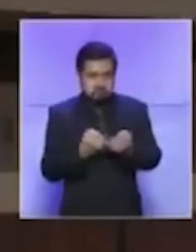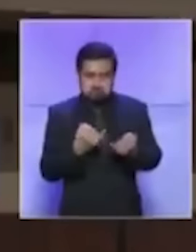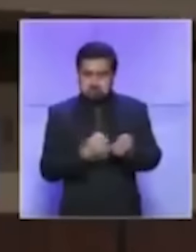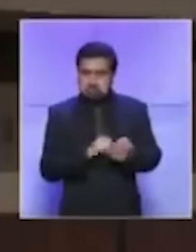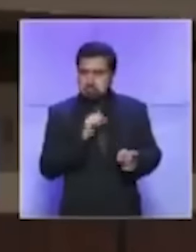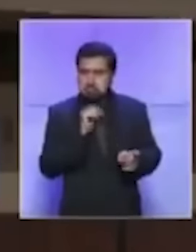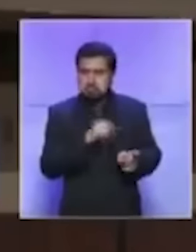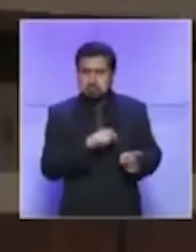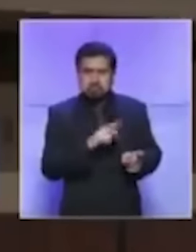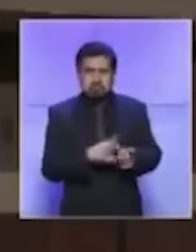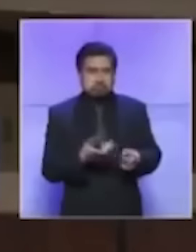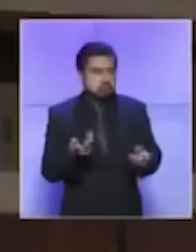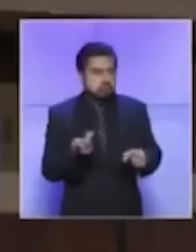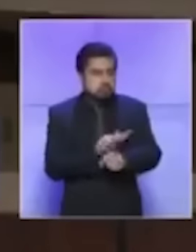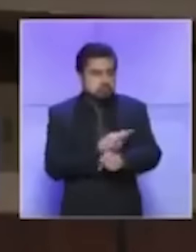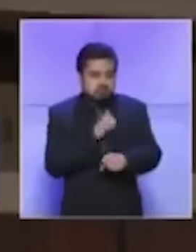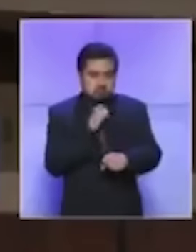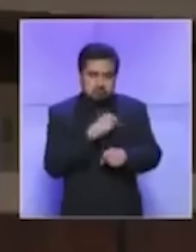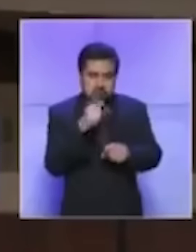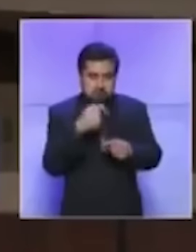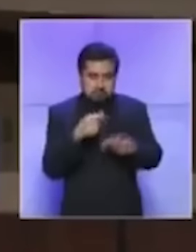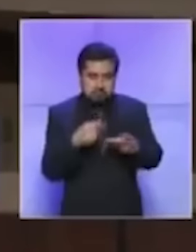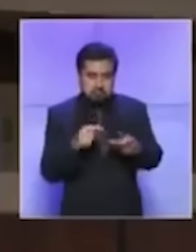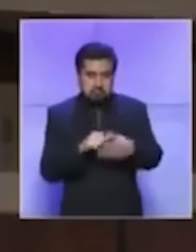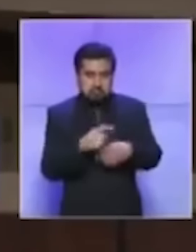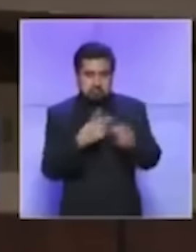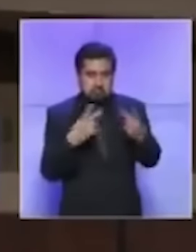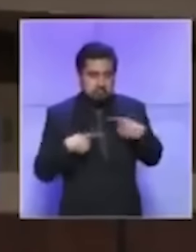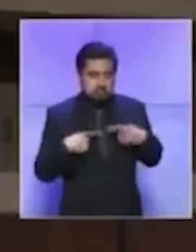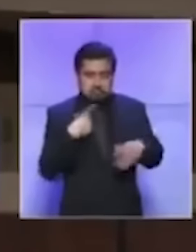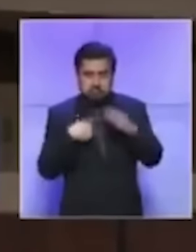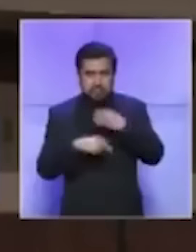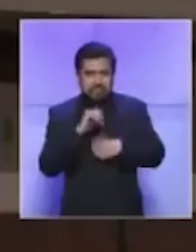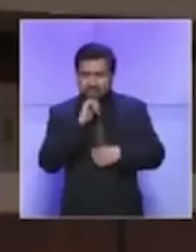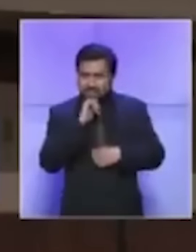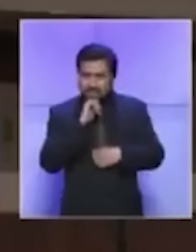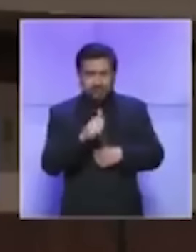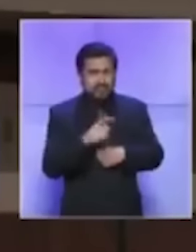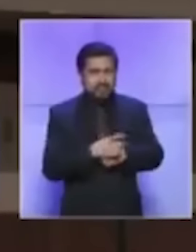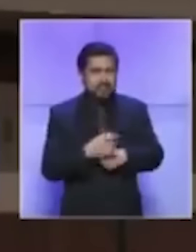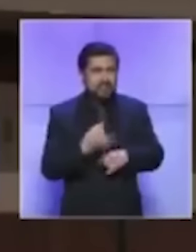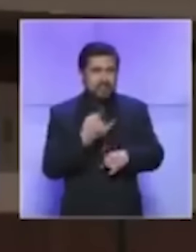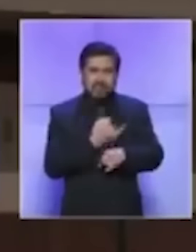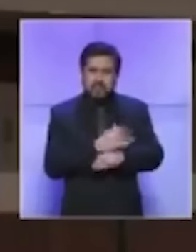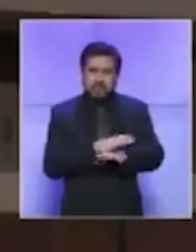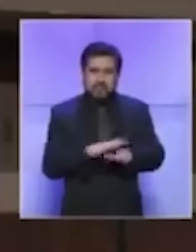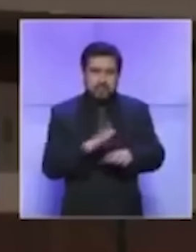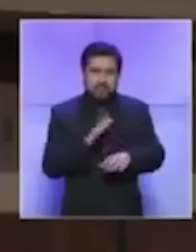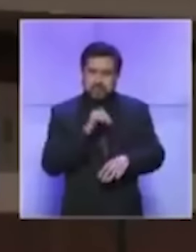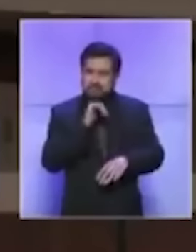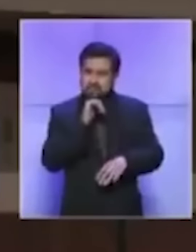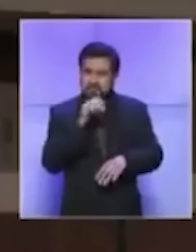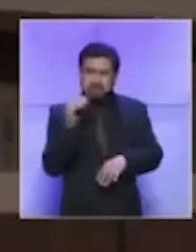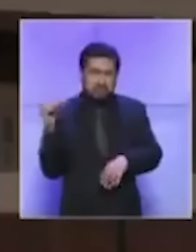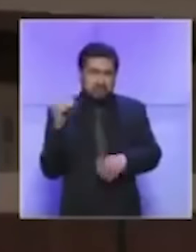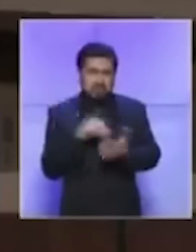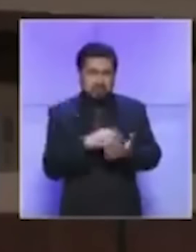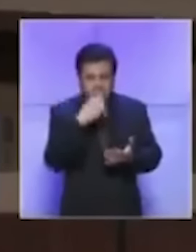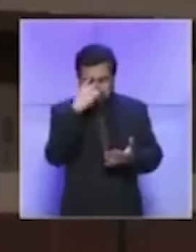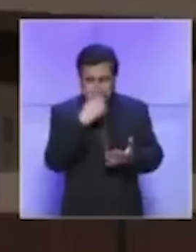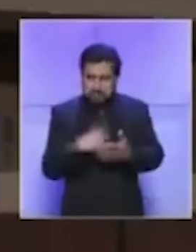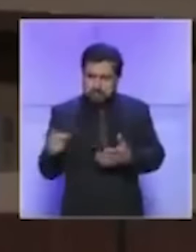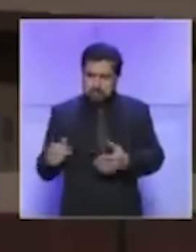actos específicos realizados por las personas denunciadas, ni proporciona ningún otro elemento que permita a la unidad